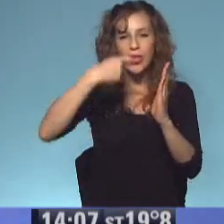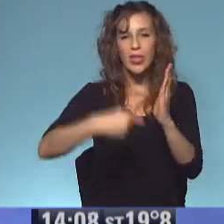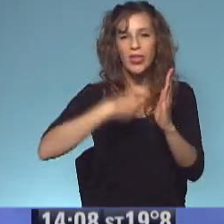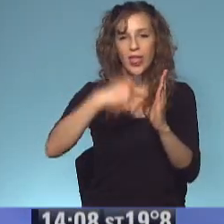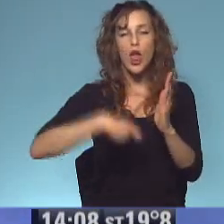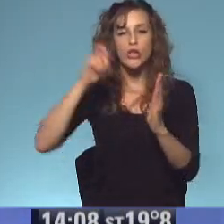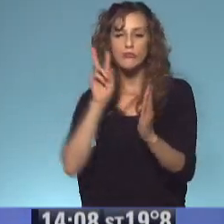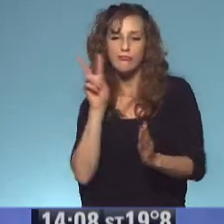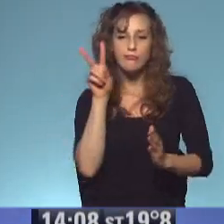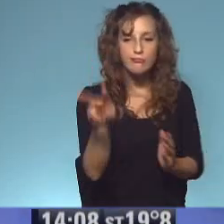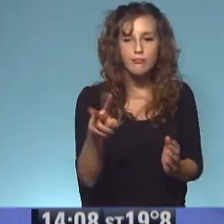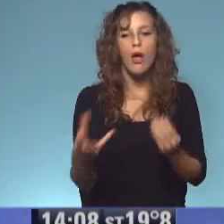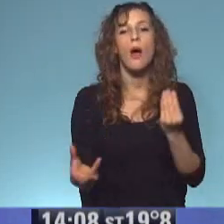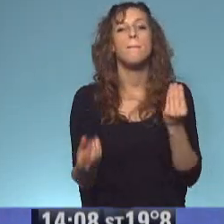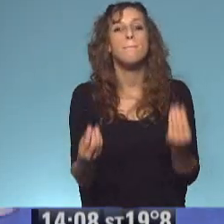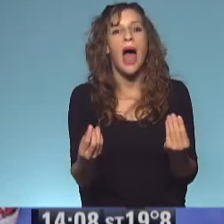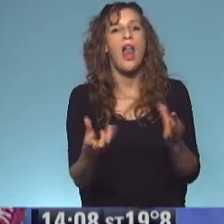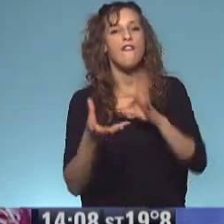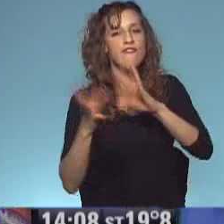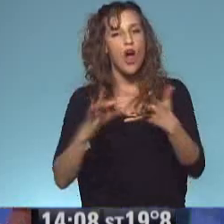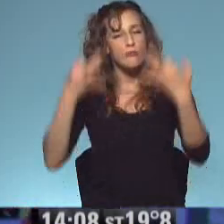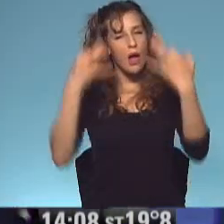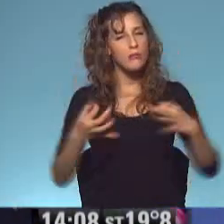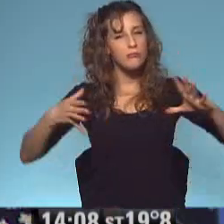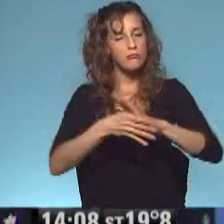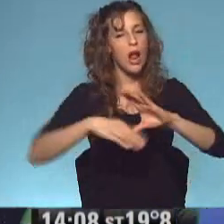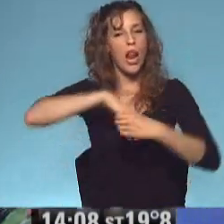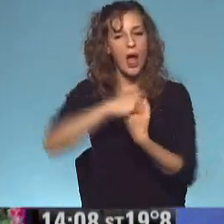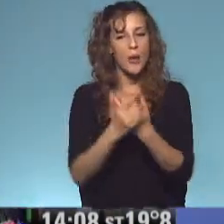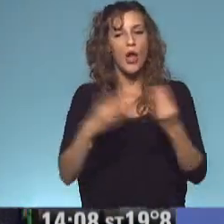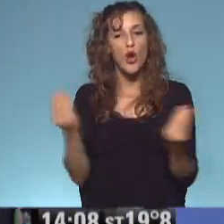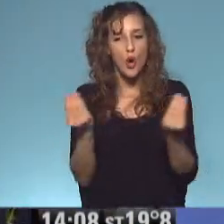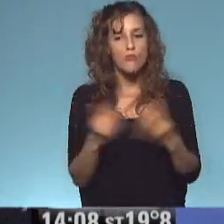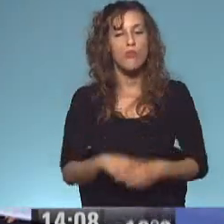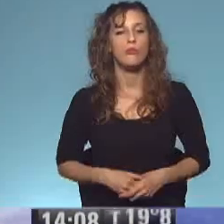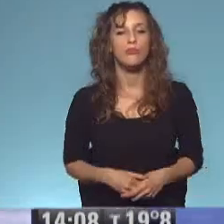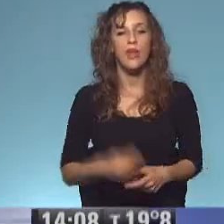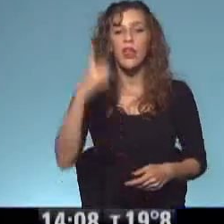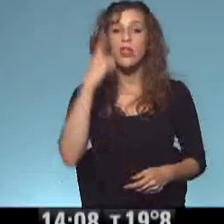recordando cómo es la mejor manera de lavarnos las manos. En el Día Mundial de la Salud.